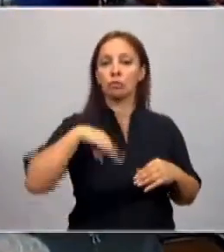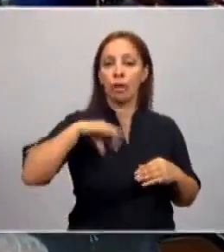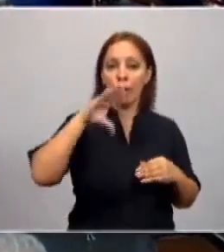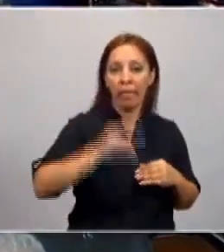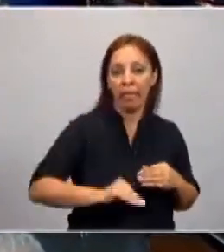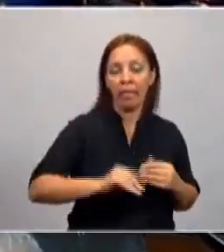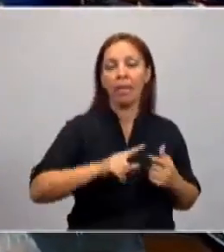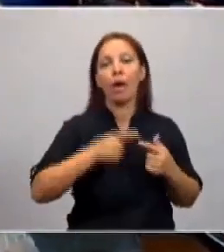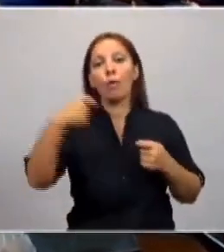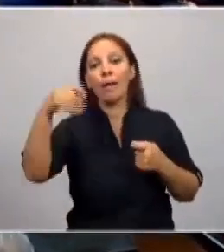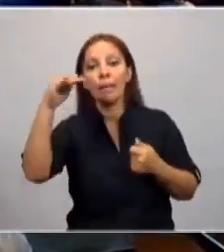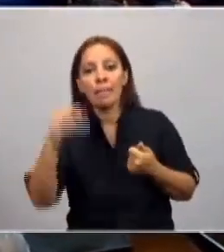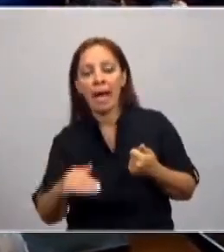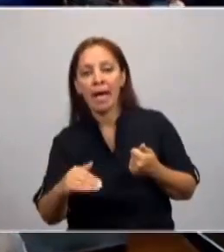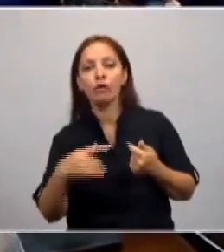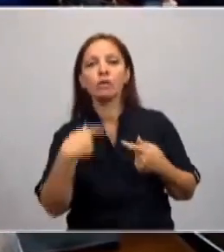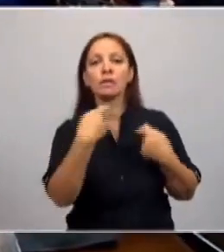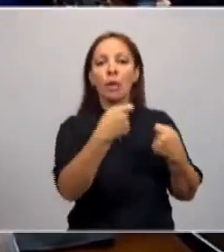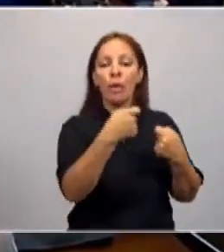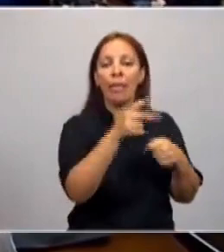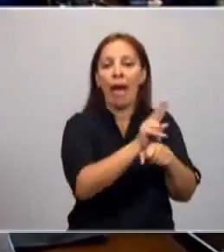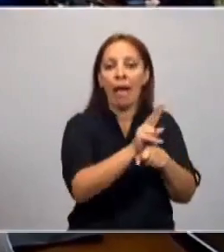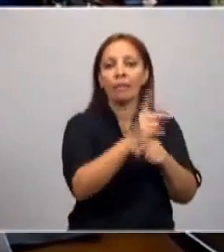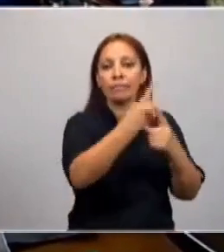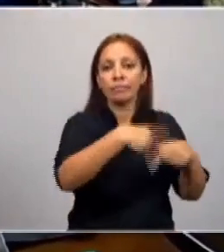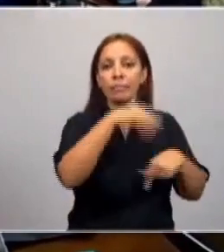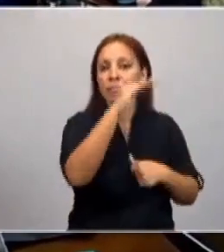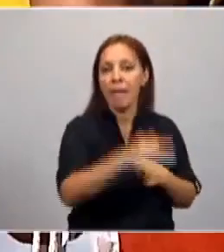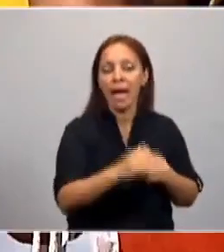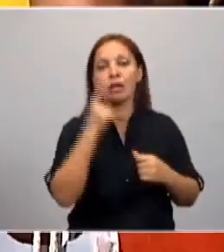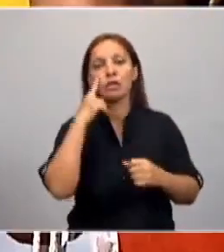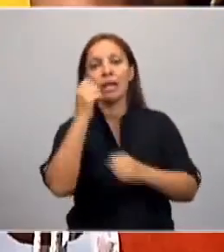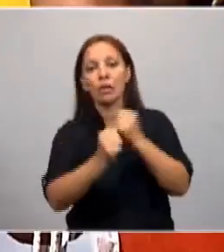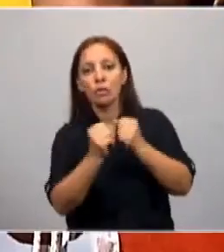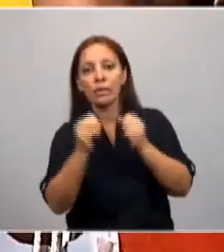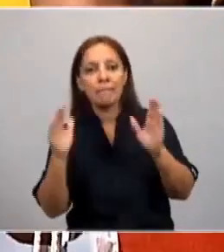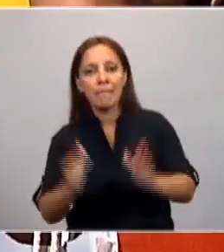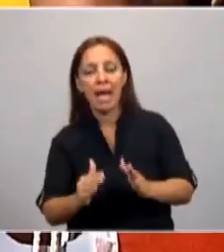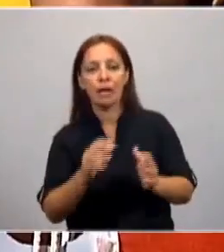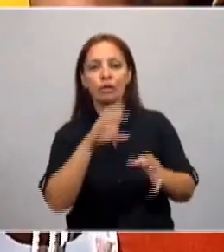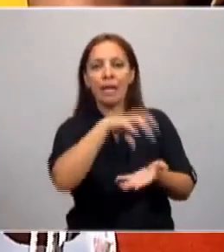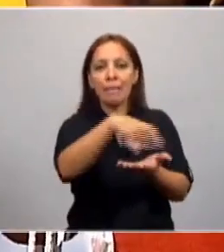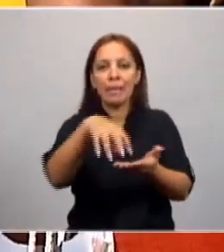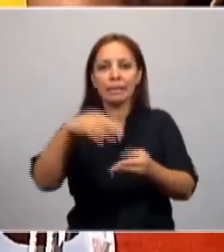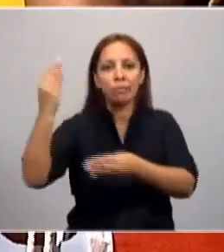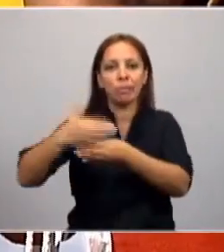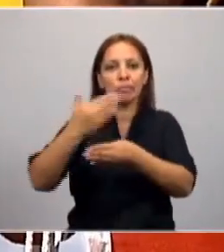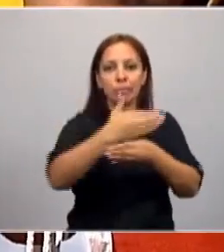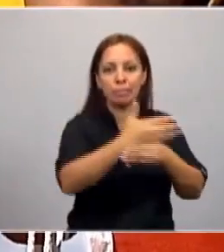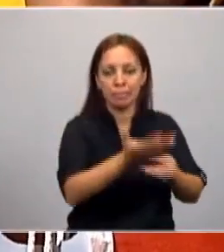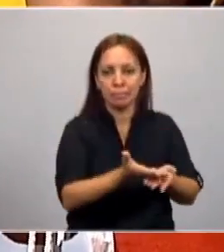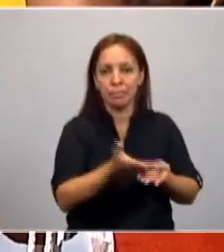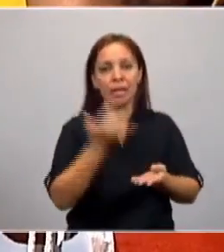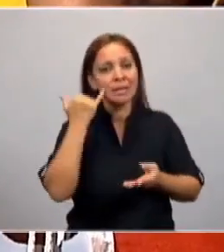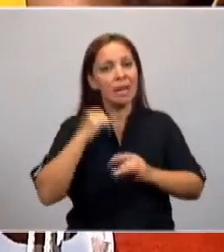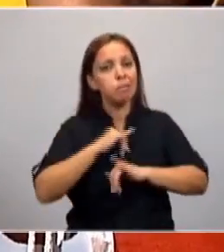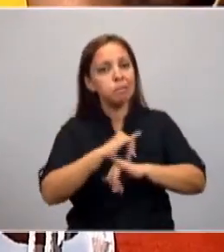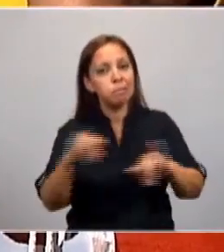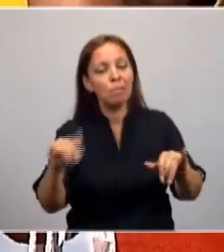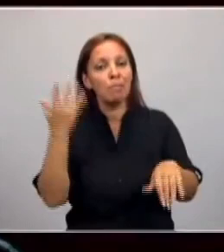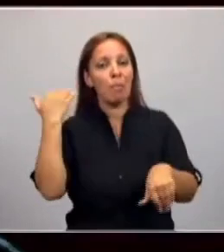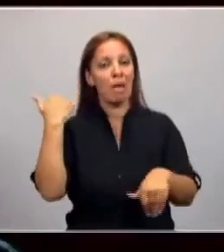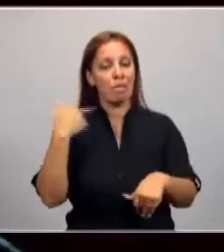menos jubilaciones, menos seguridad, menos industria, menos pymes. Lo dijimos en campaña, estos dogmas,